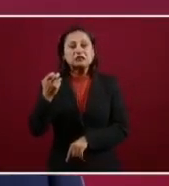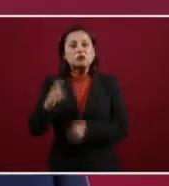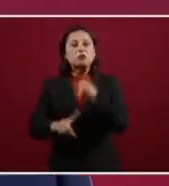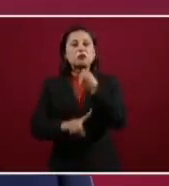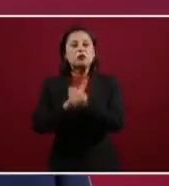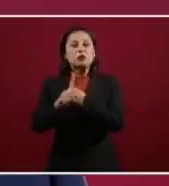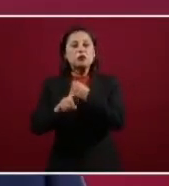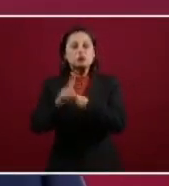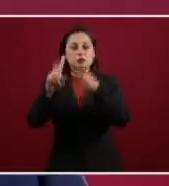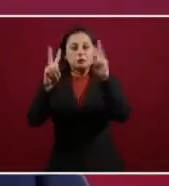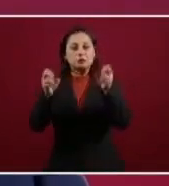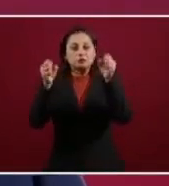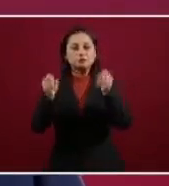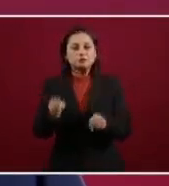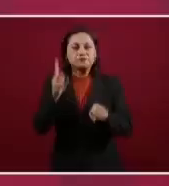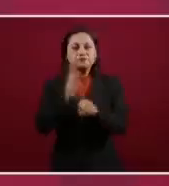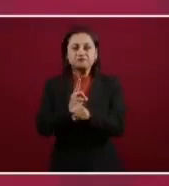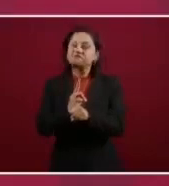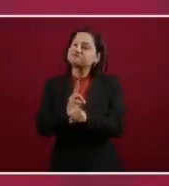inseguridad